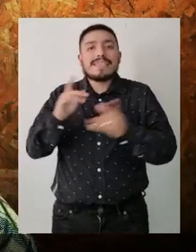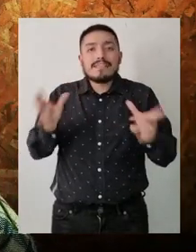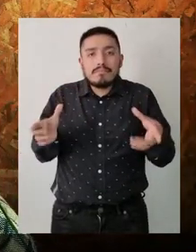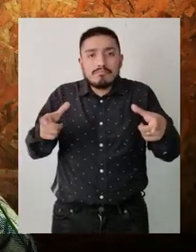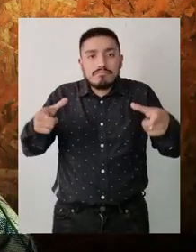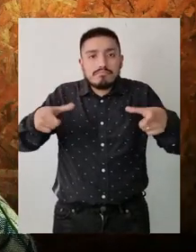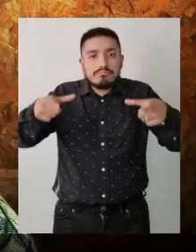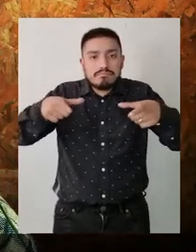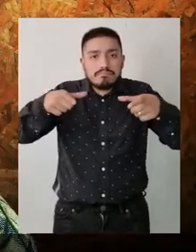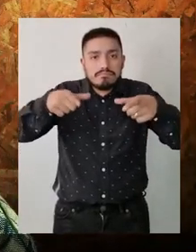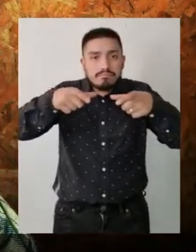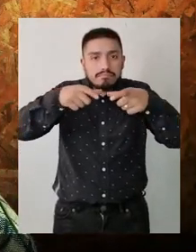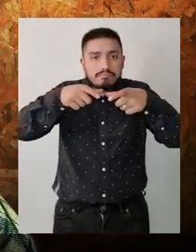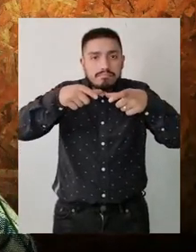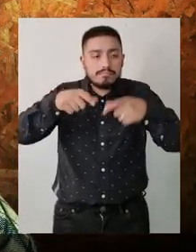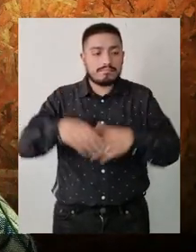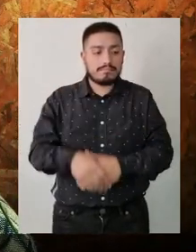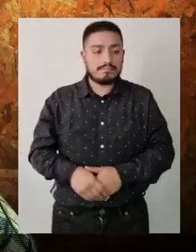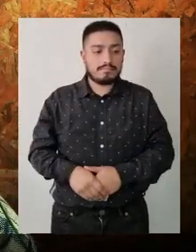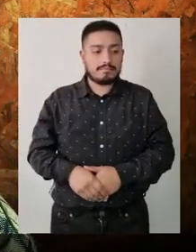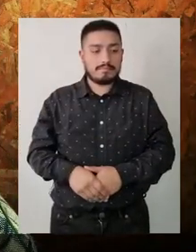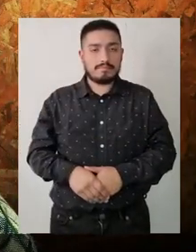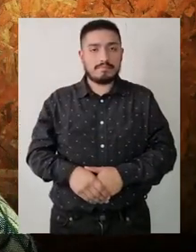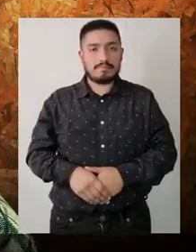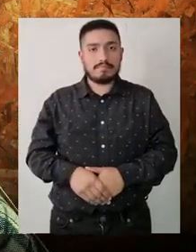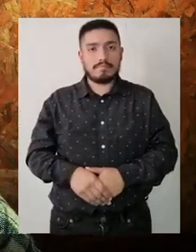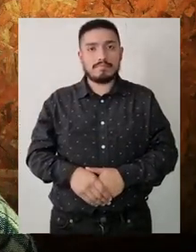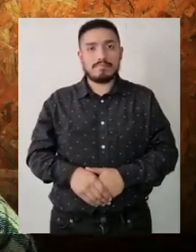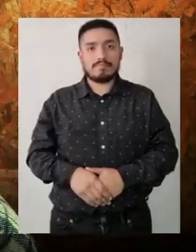más así como cerradito esto.